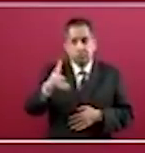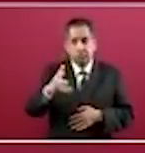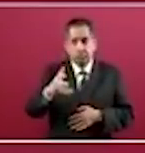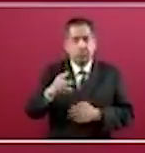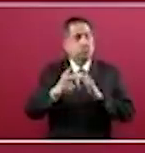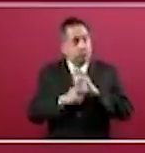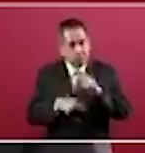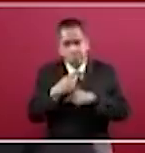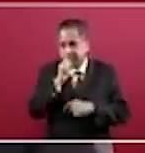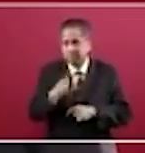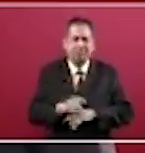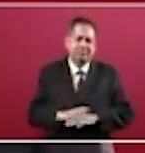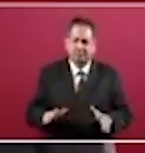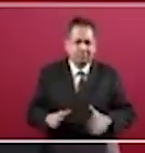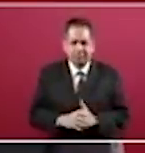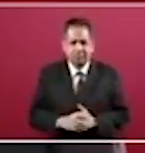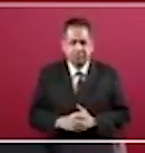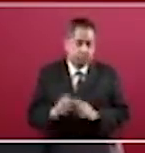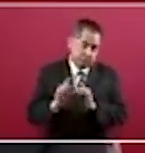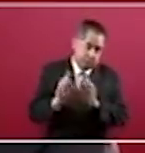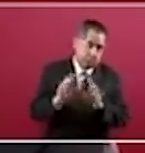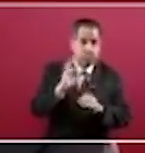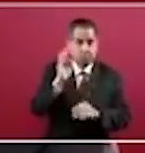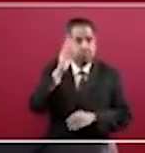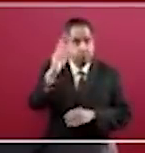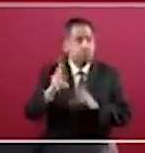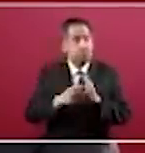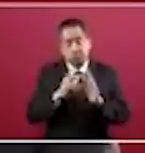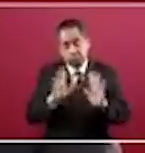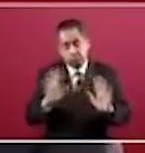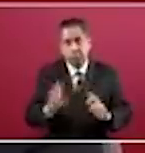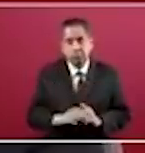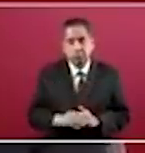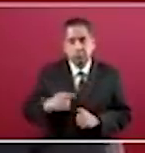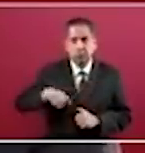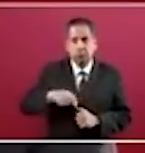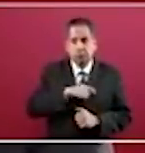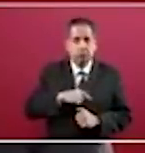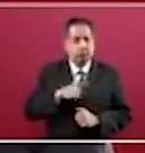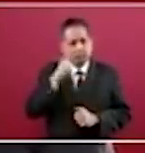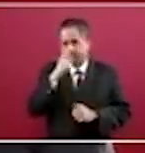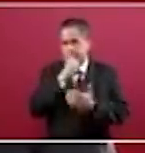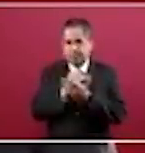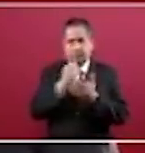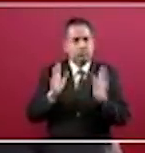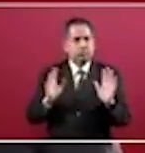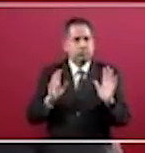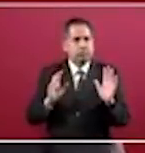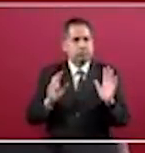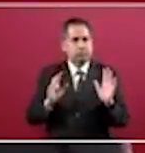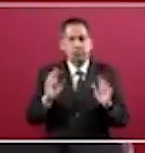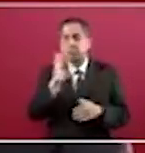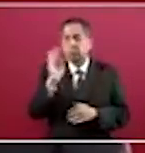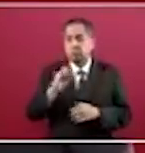regresáramos a eso, porque puede darse el caso. Nosotros somos demócratas